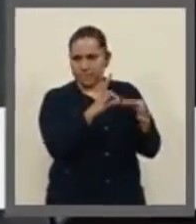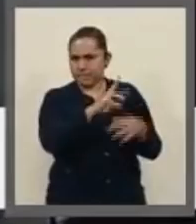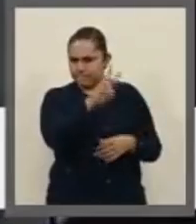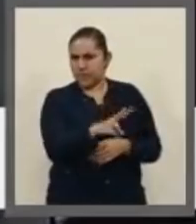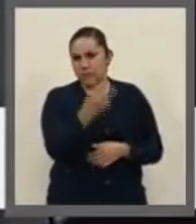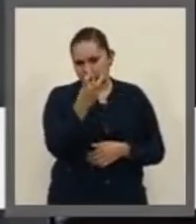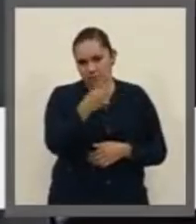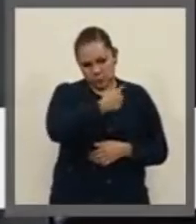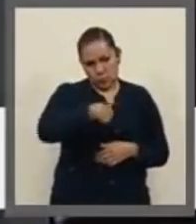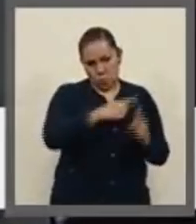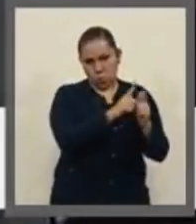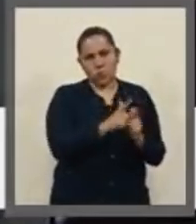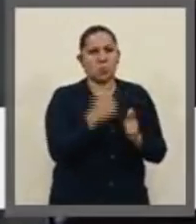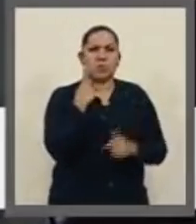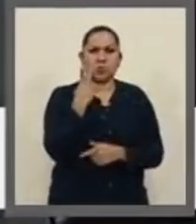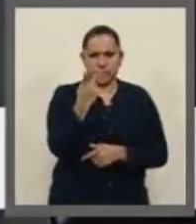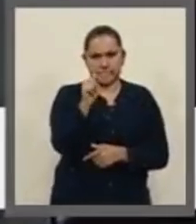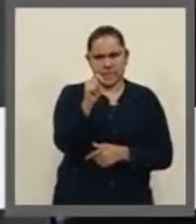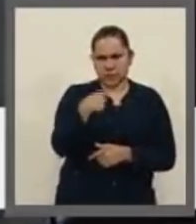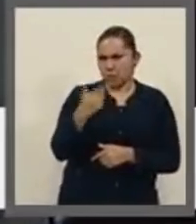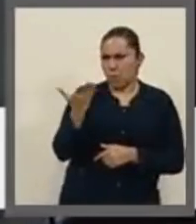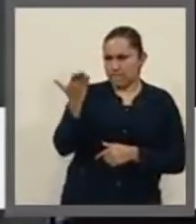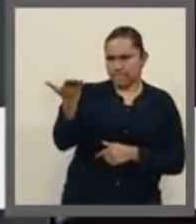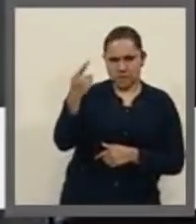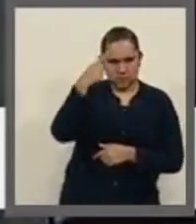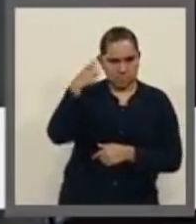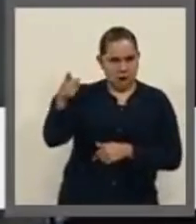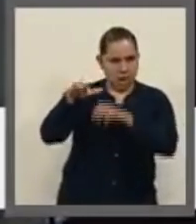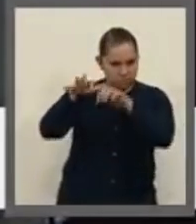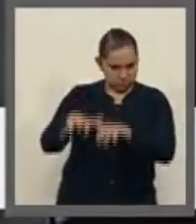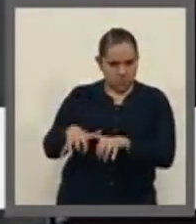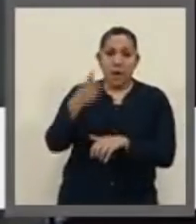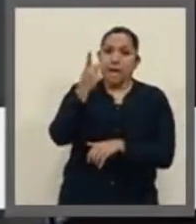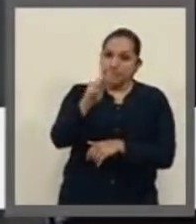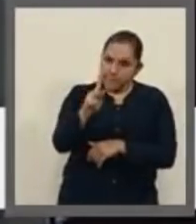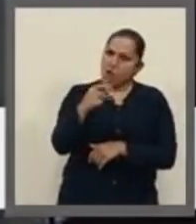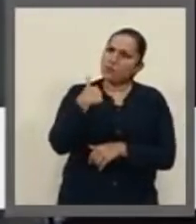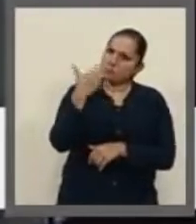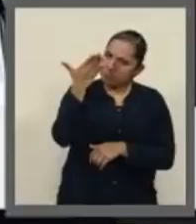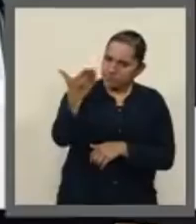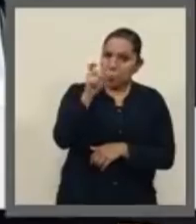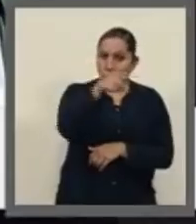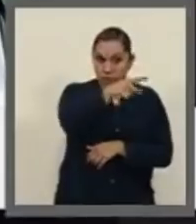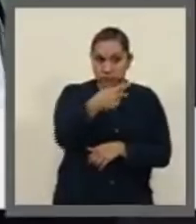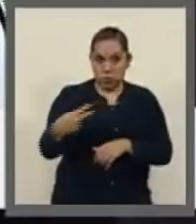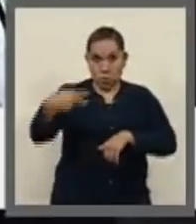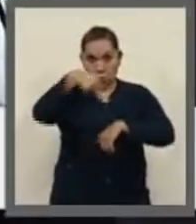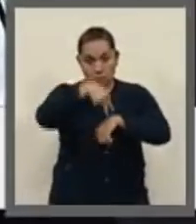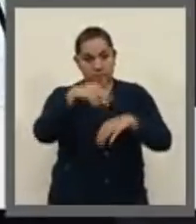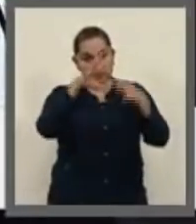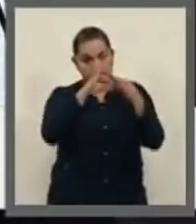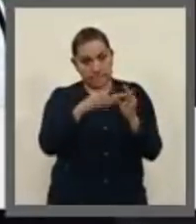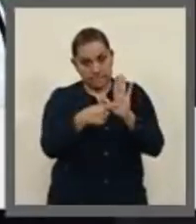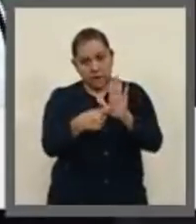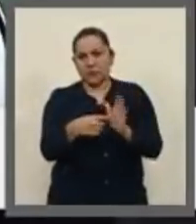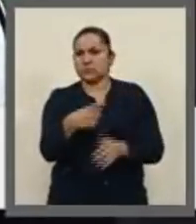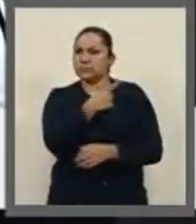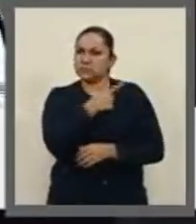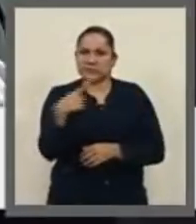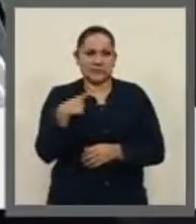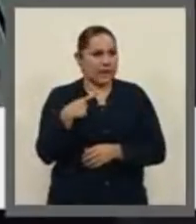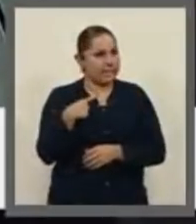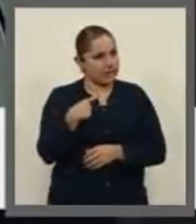como fracción del PT, pero pedirle a la mesa directiva que al término de la comparecencia se inicie el procedimiento, porque reitero que es un